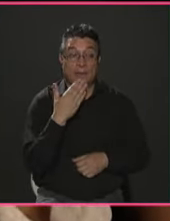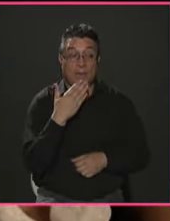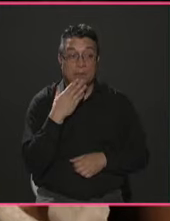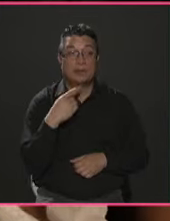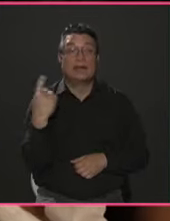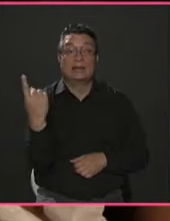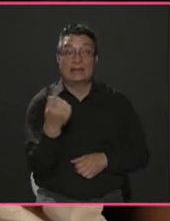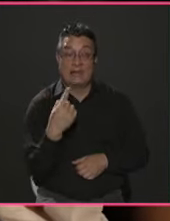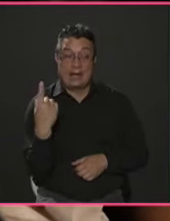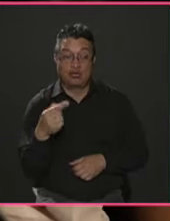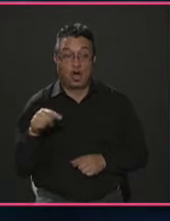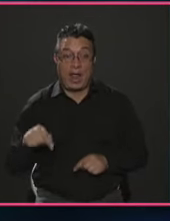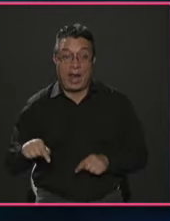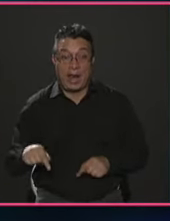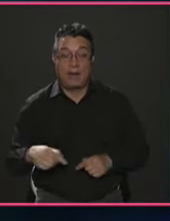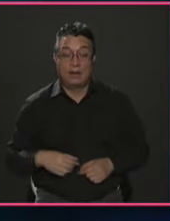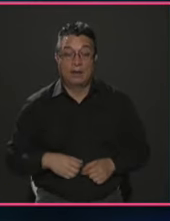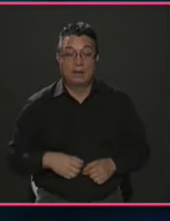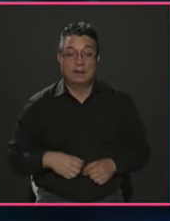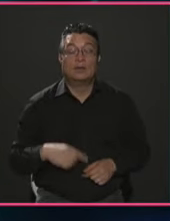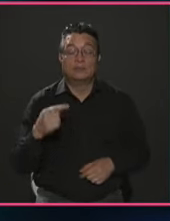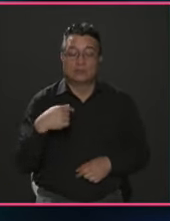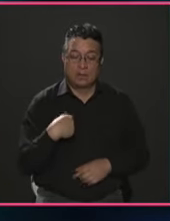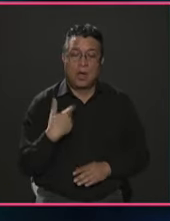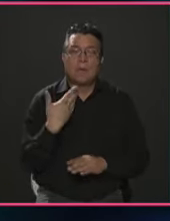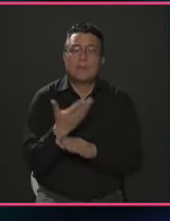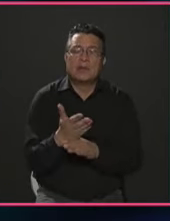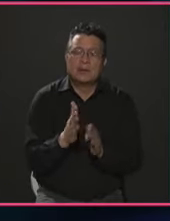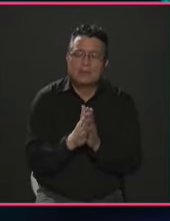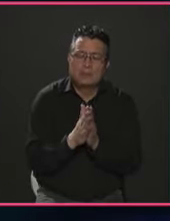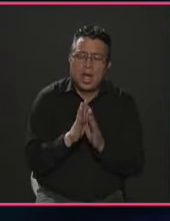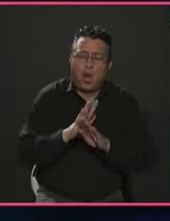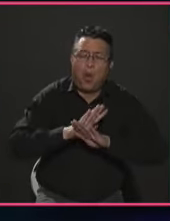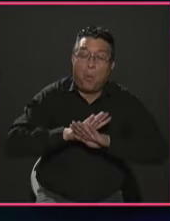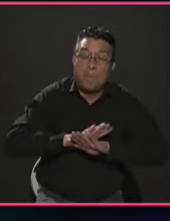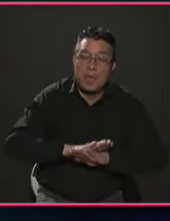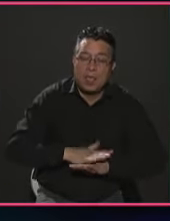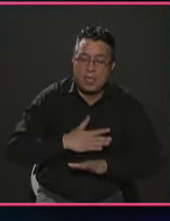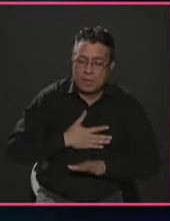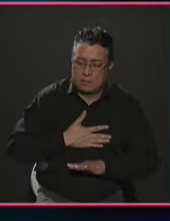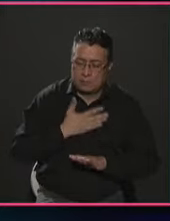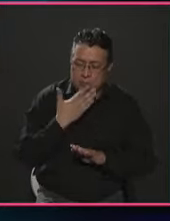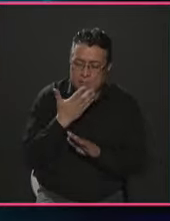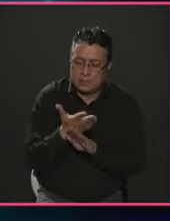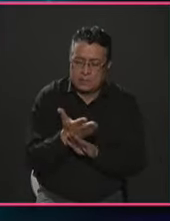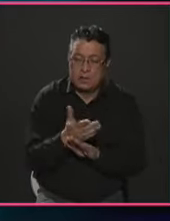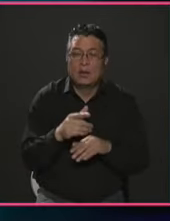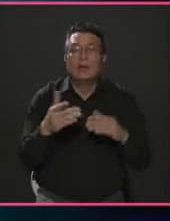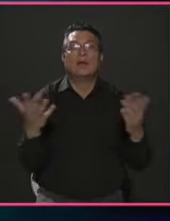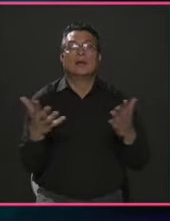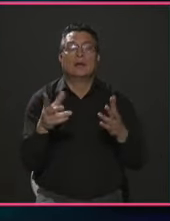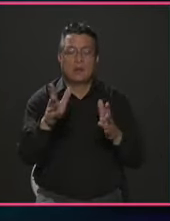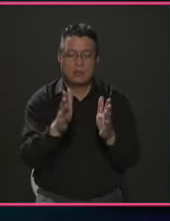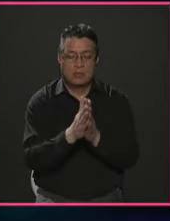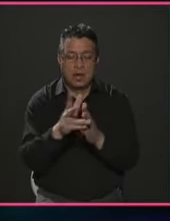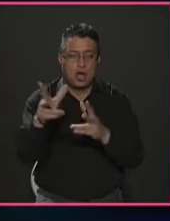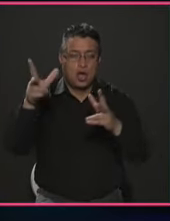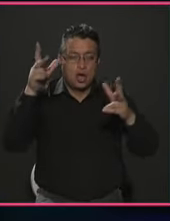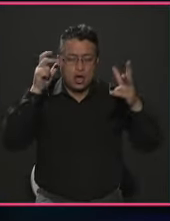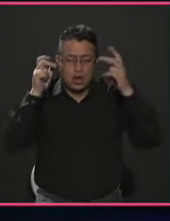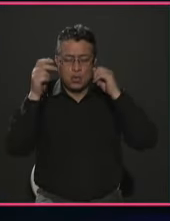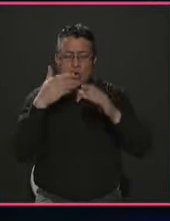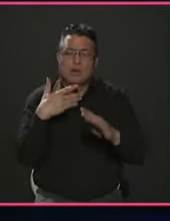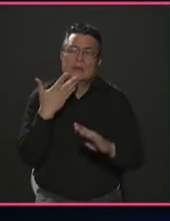nivel nacional Yo quiero pedirles muy humildemente que escuchen un grito